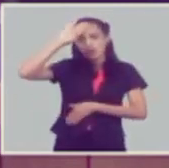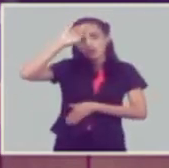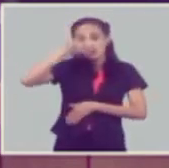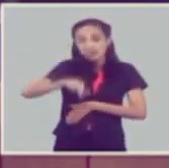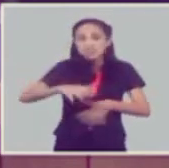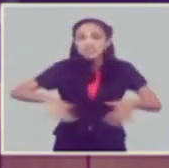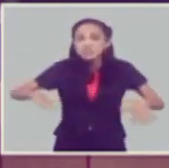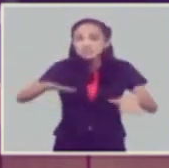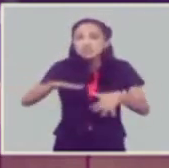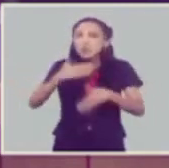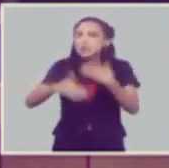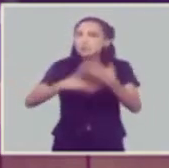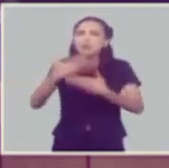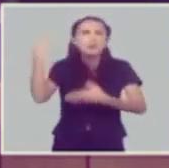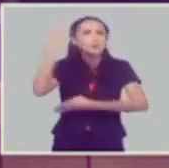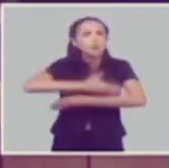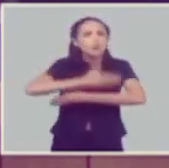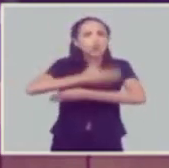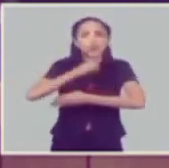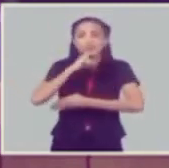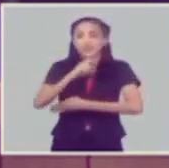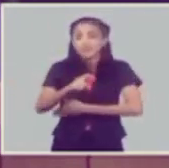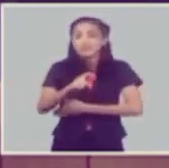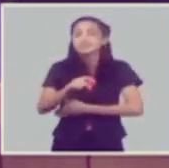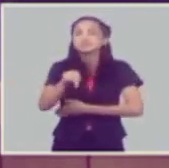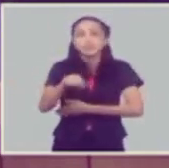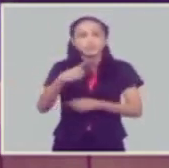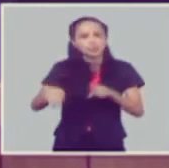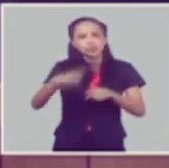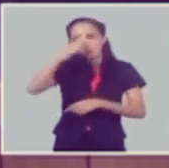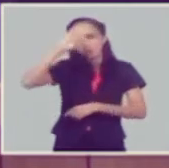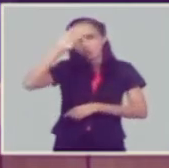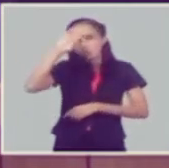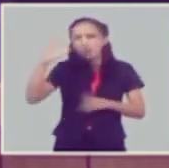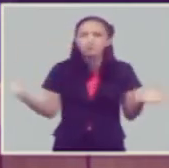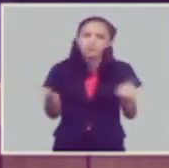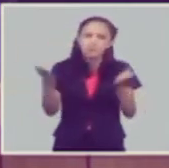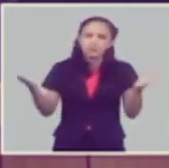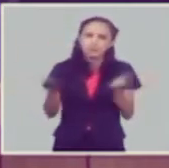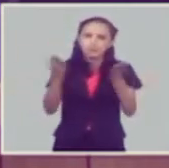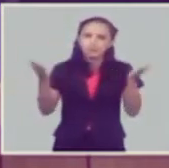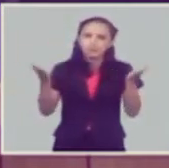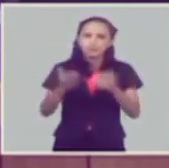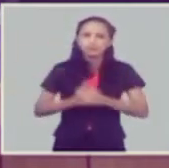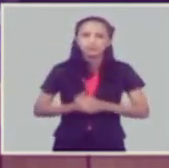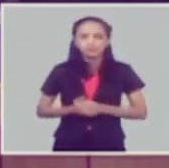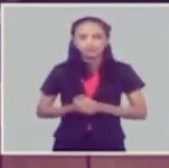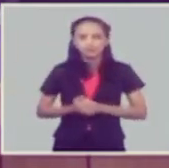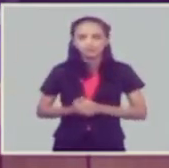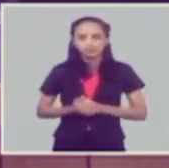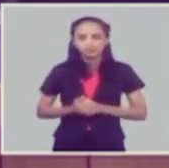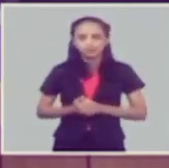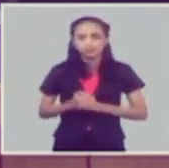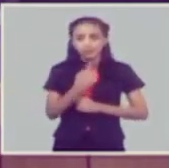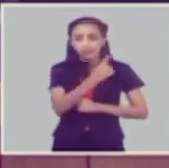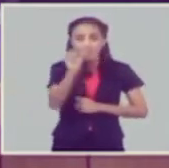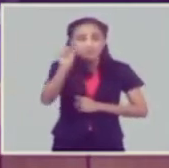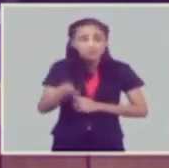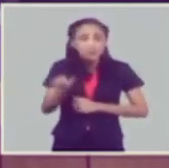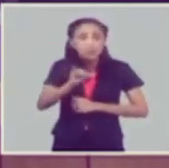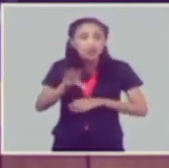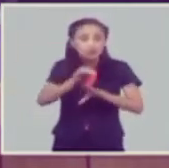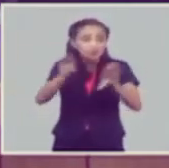los ataques y las más duras dificultades, Cuba viva. No olvidar que por cada uno de los que se unen en las